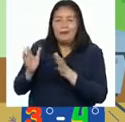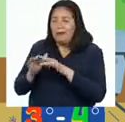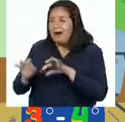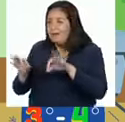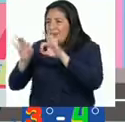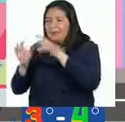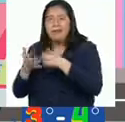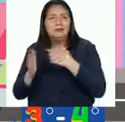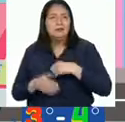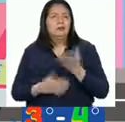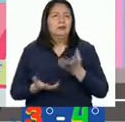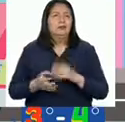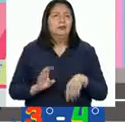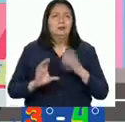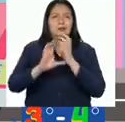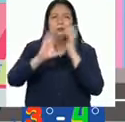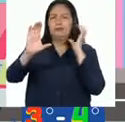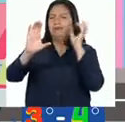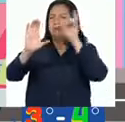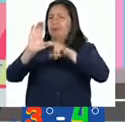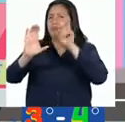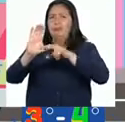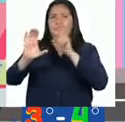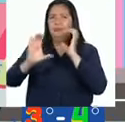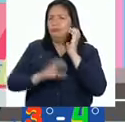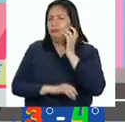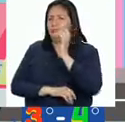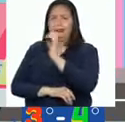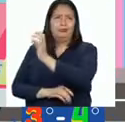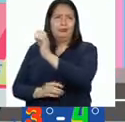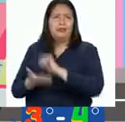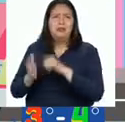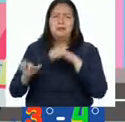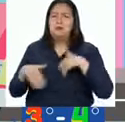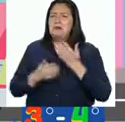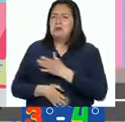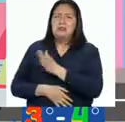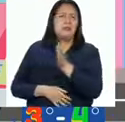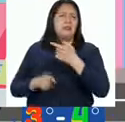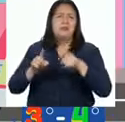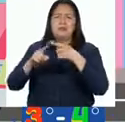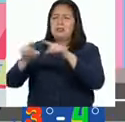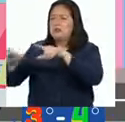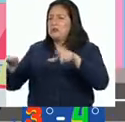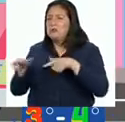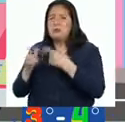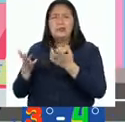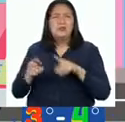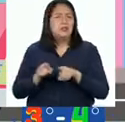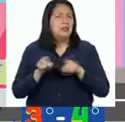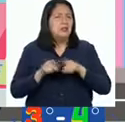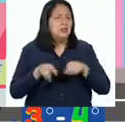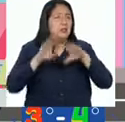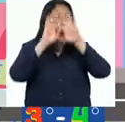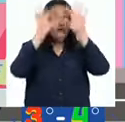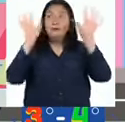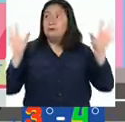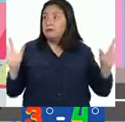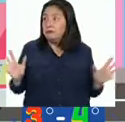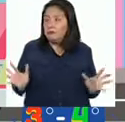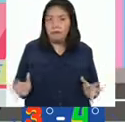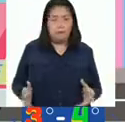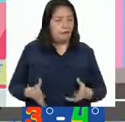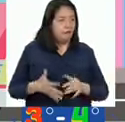Pablo tomará el bus interespacial. En este bus, Pablo podrá ir a todos los espacios, esferas y burbujas que hay. Con